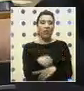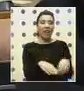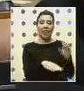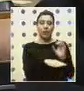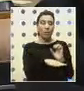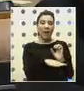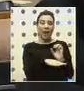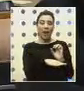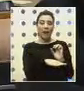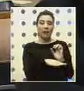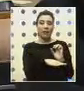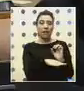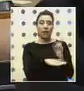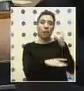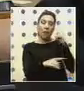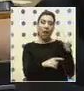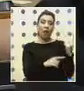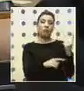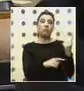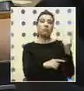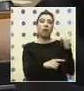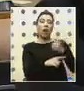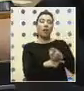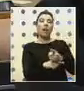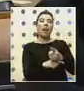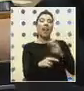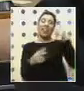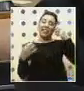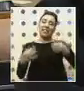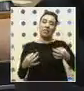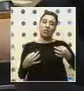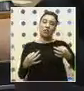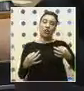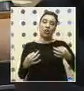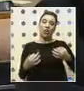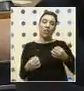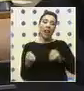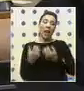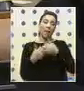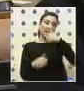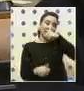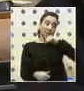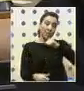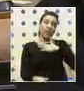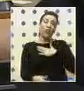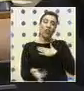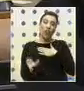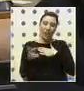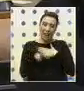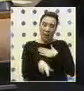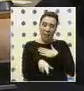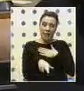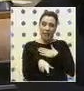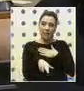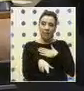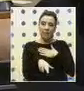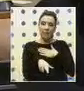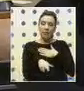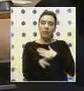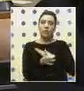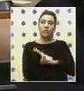el Estado para vincular las decisiones de los privados. Y además, y en esto quiero insistir, que